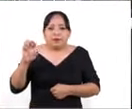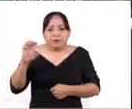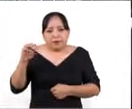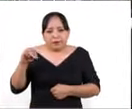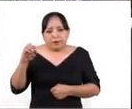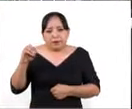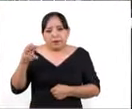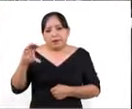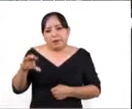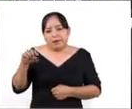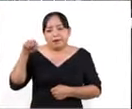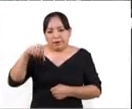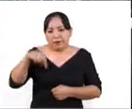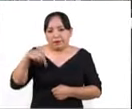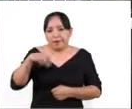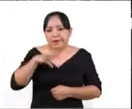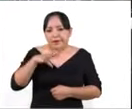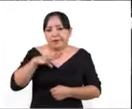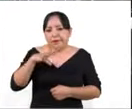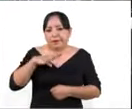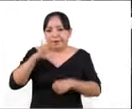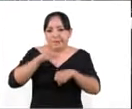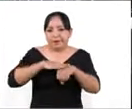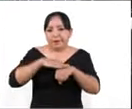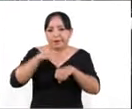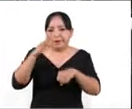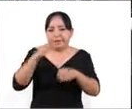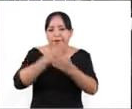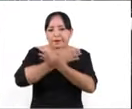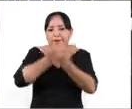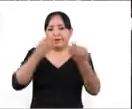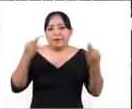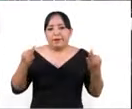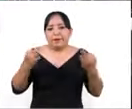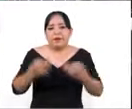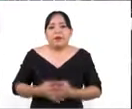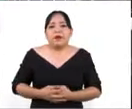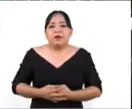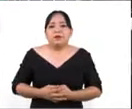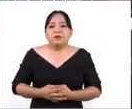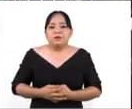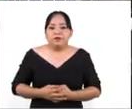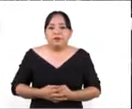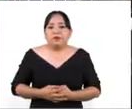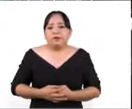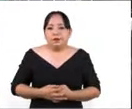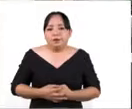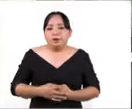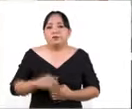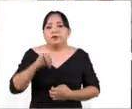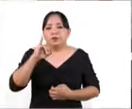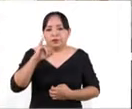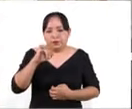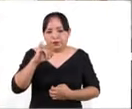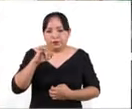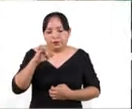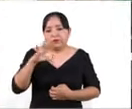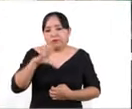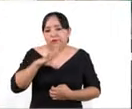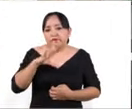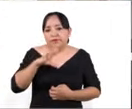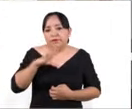reporte. Sí, muchas gracias. Tenemos reportes particulares, se van a seguir